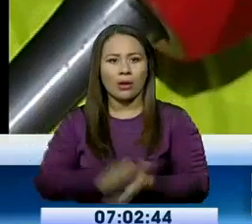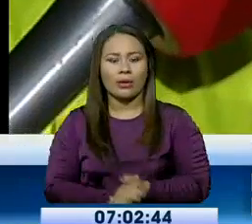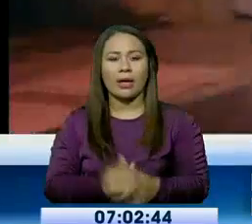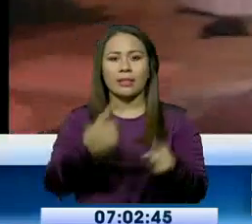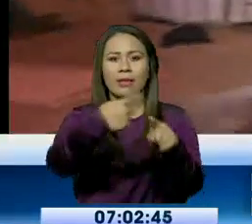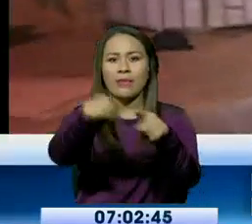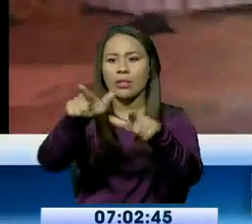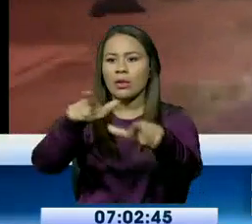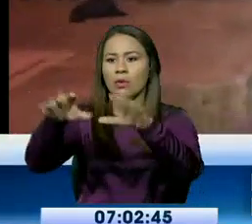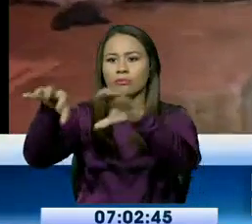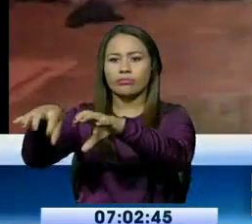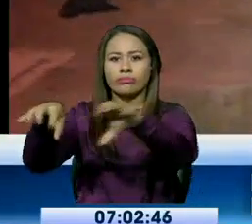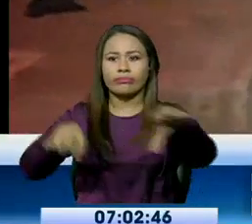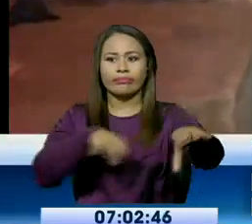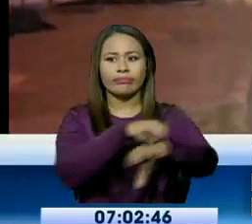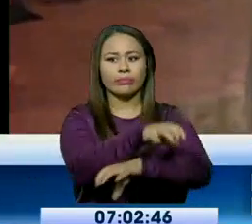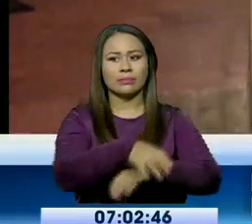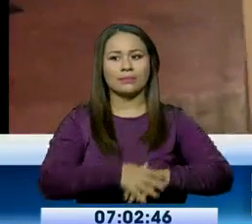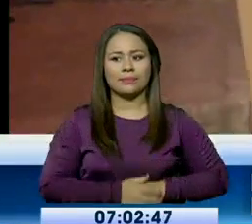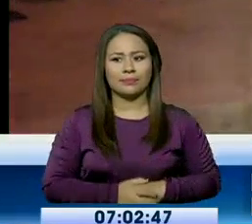sectores.